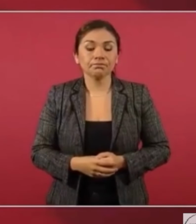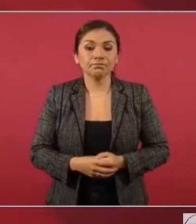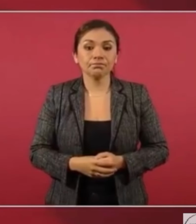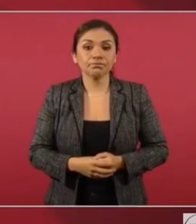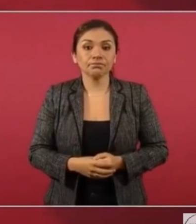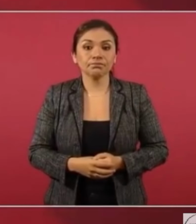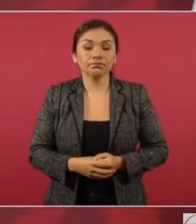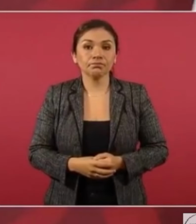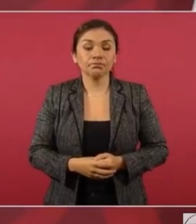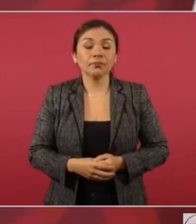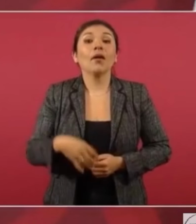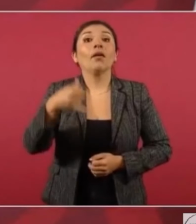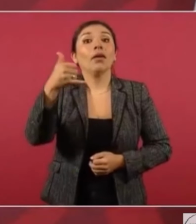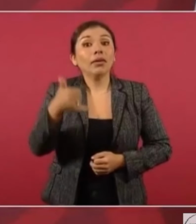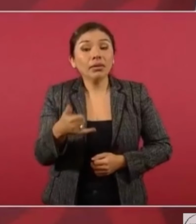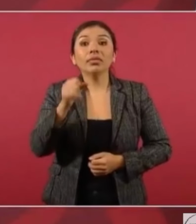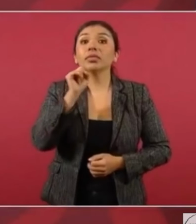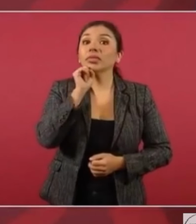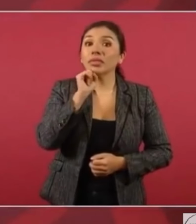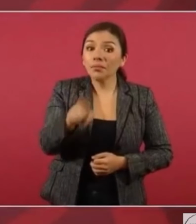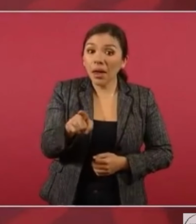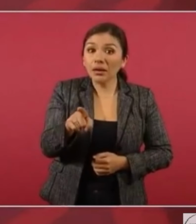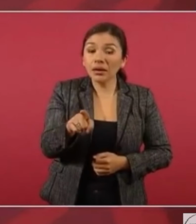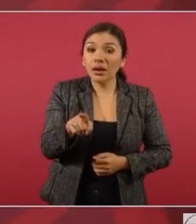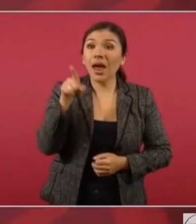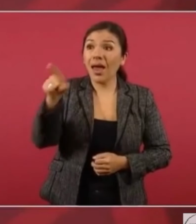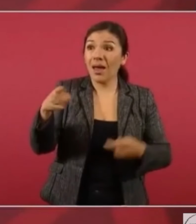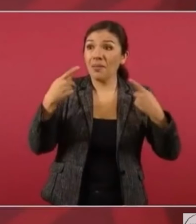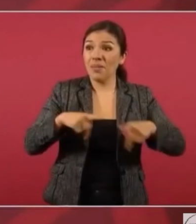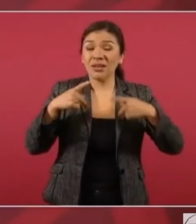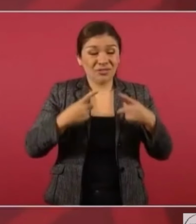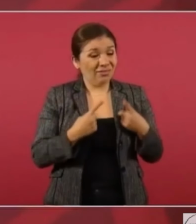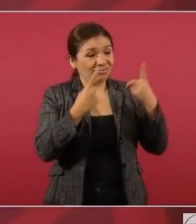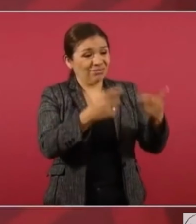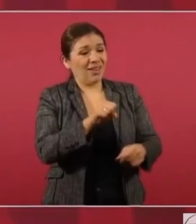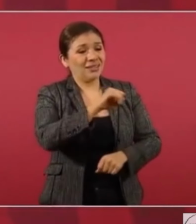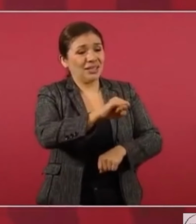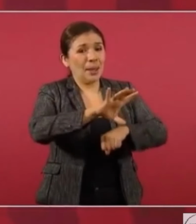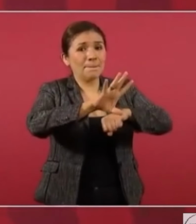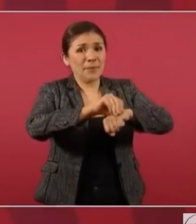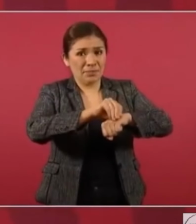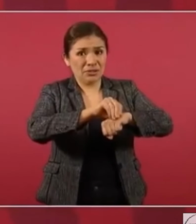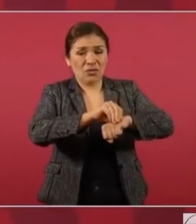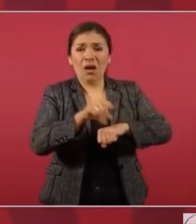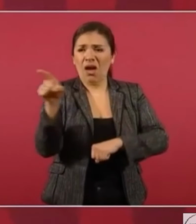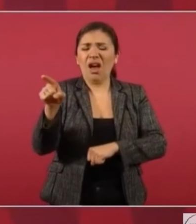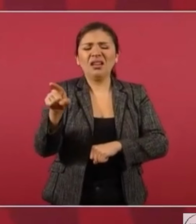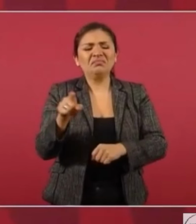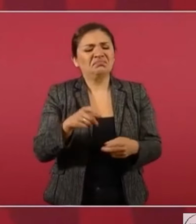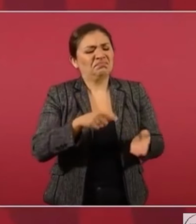y no solo eso, el que otorgó la concesión se fue a trabajar